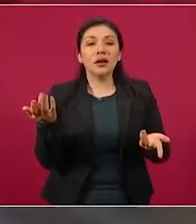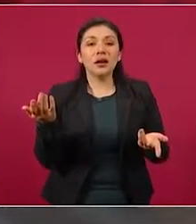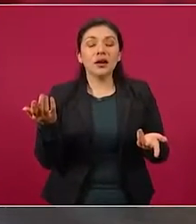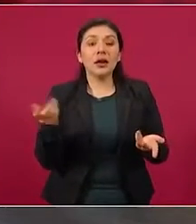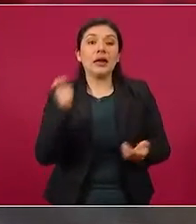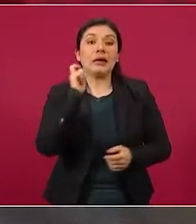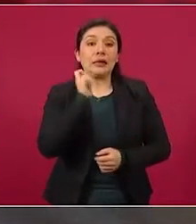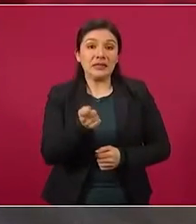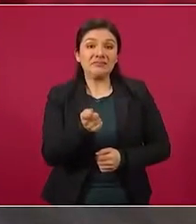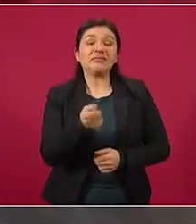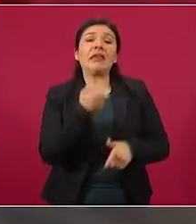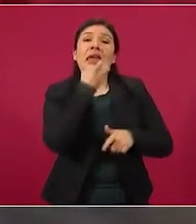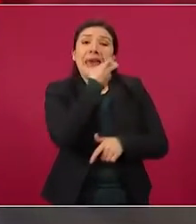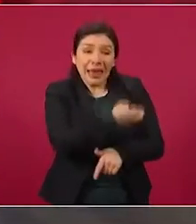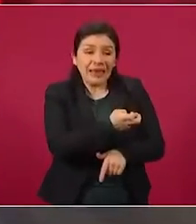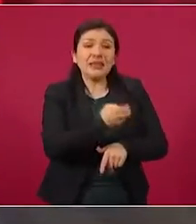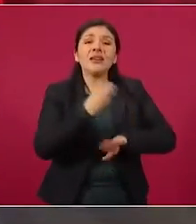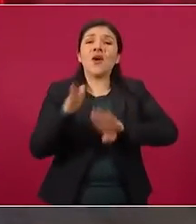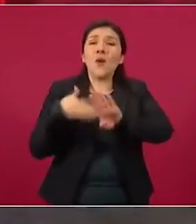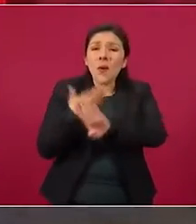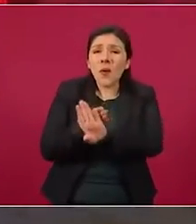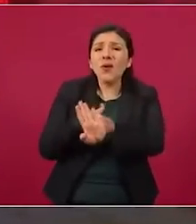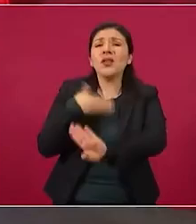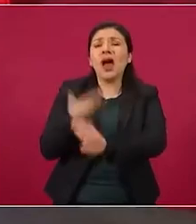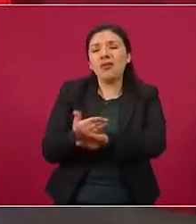de que van a seguir